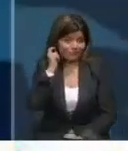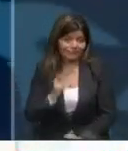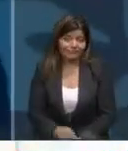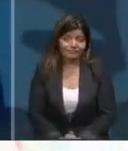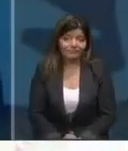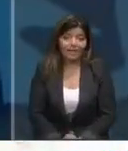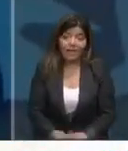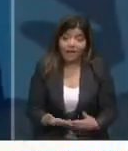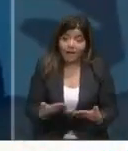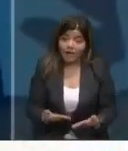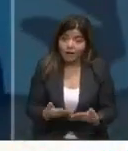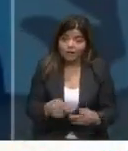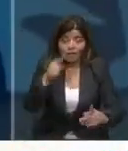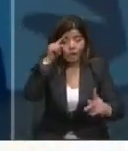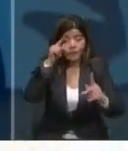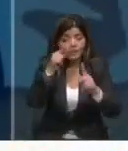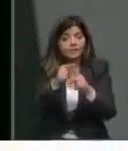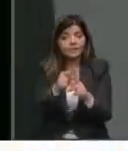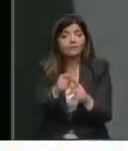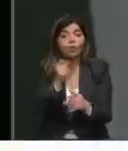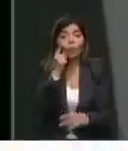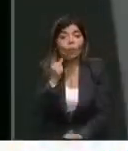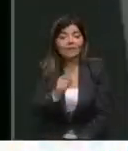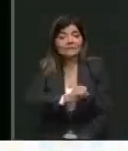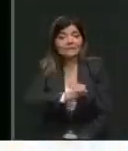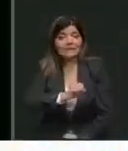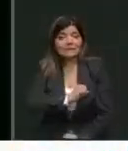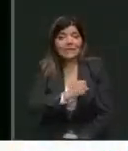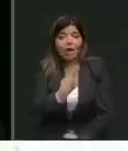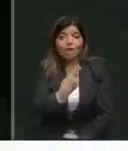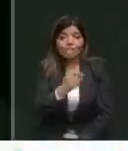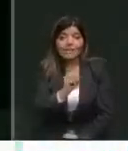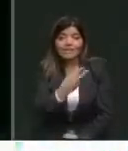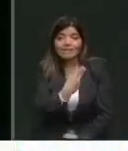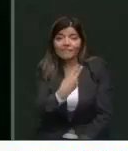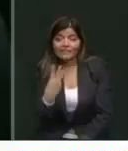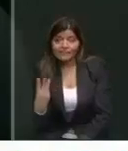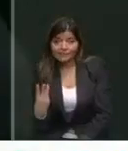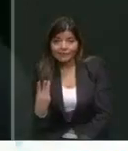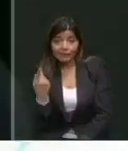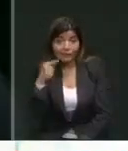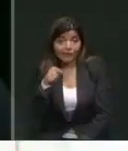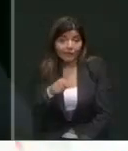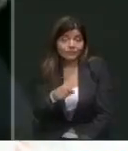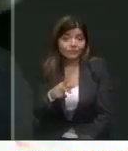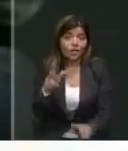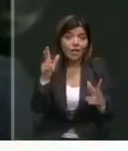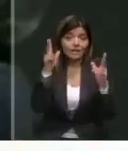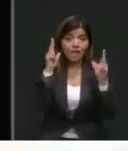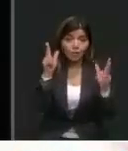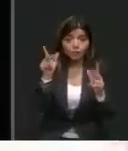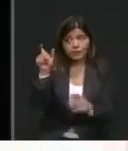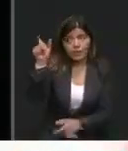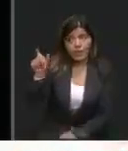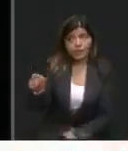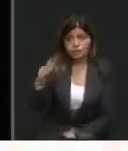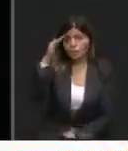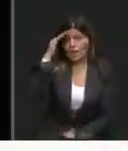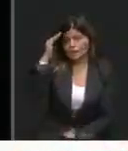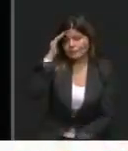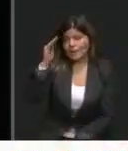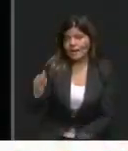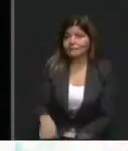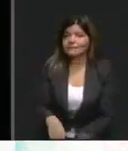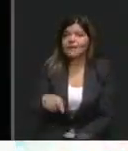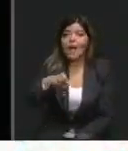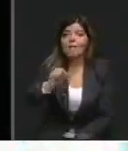Por lo pronto, el objetivo es Santiago 2023 y para eso hay que escuchar la voz de la experiencia. París